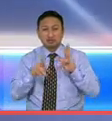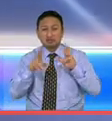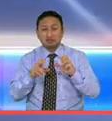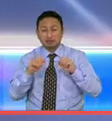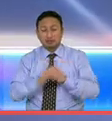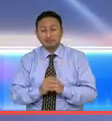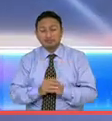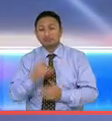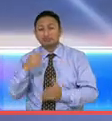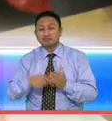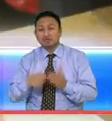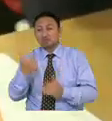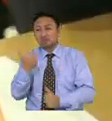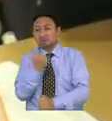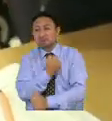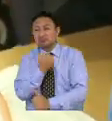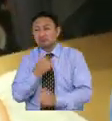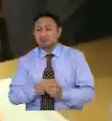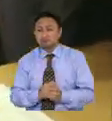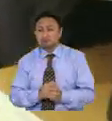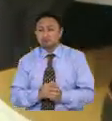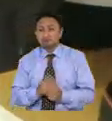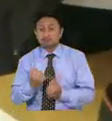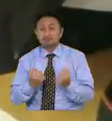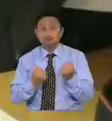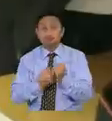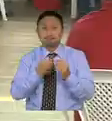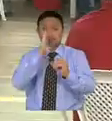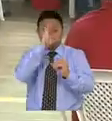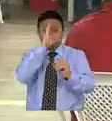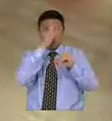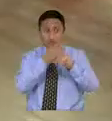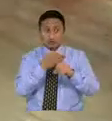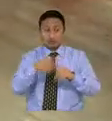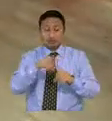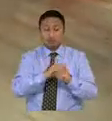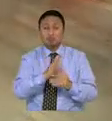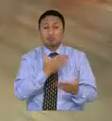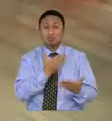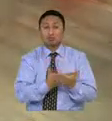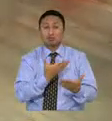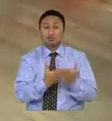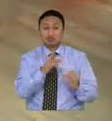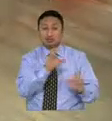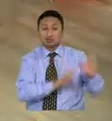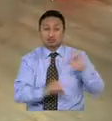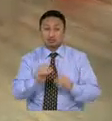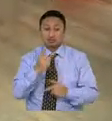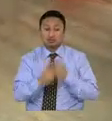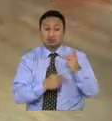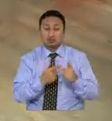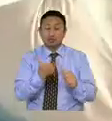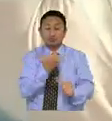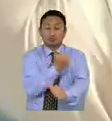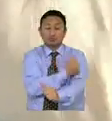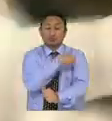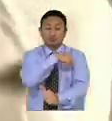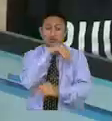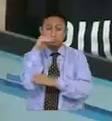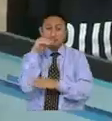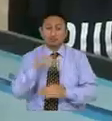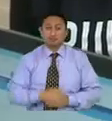qué o cuál vacuna. Este aporte tiene como objetivo tener bases de evidencia científica sobre el proceso de vacunación en el